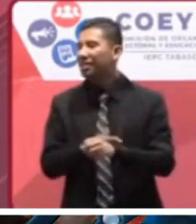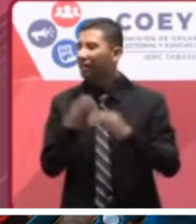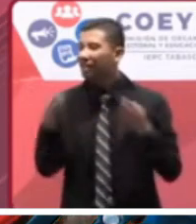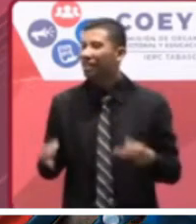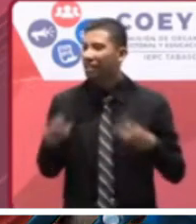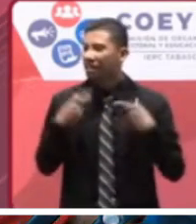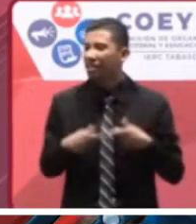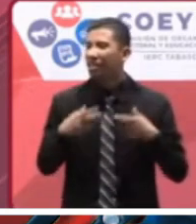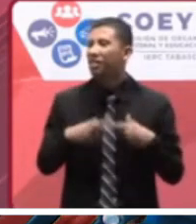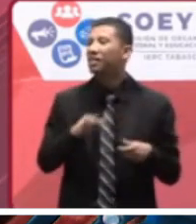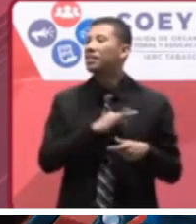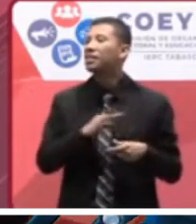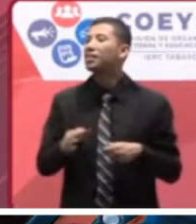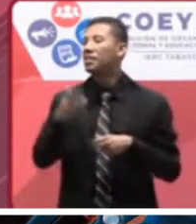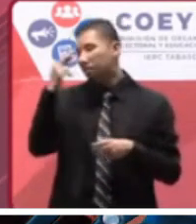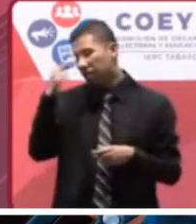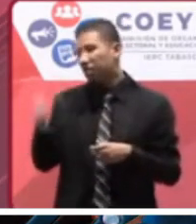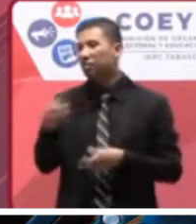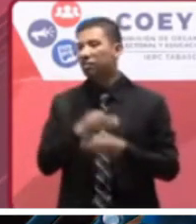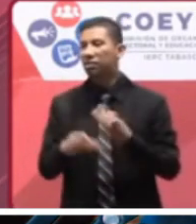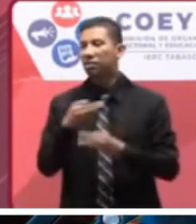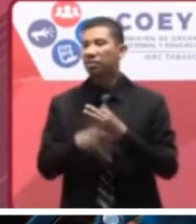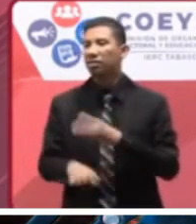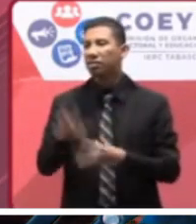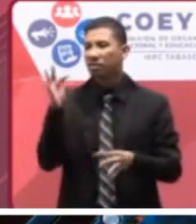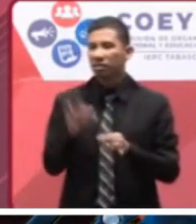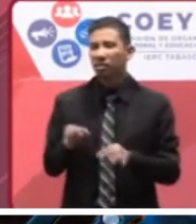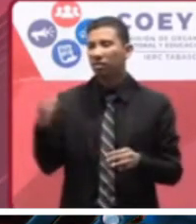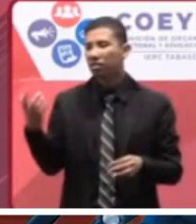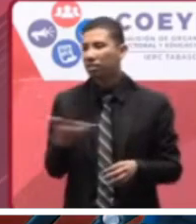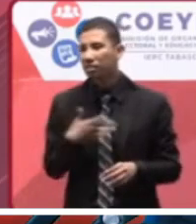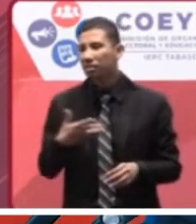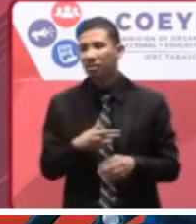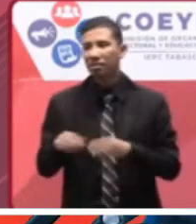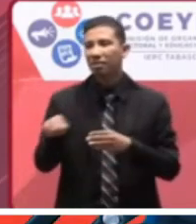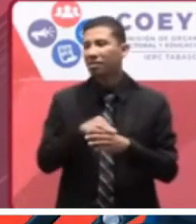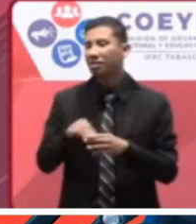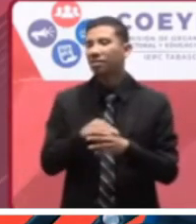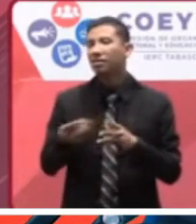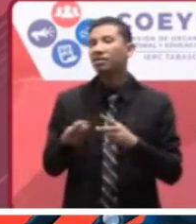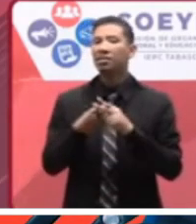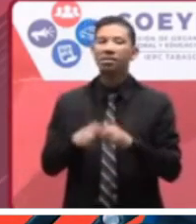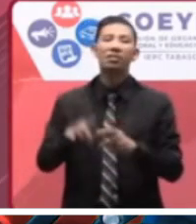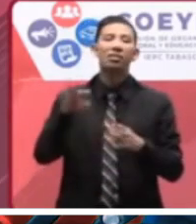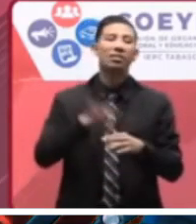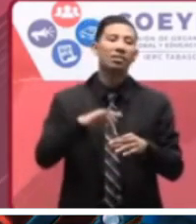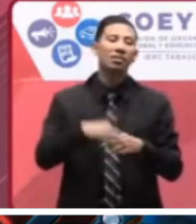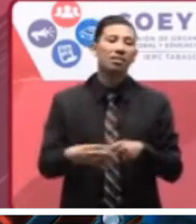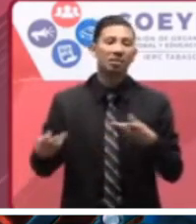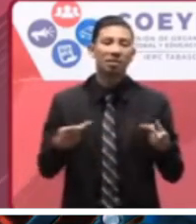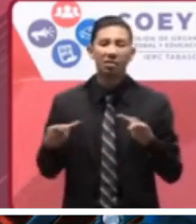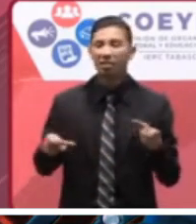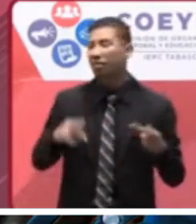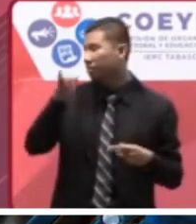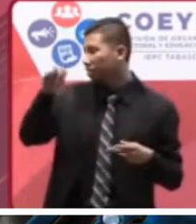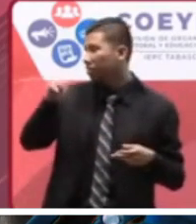pudieran elegir. Por cierto, todos los triunfos que ha tenido Morena desde su fundación han sido en elecciones organizadas por el INE,